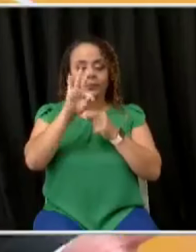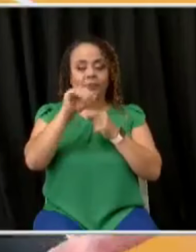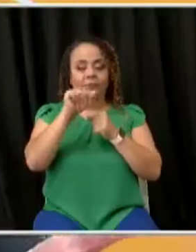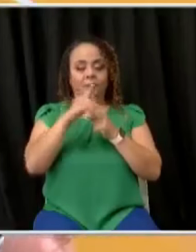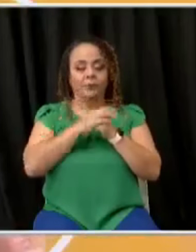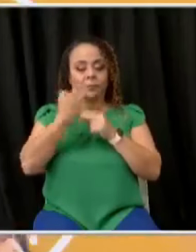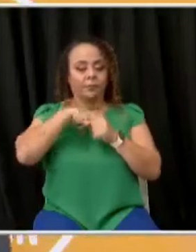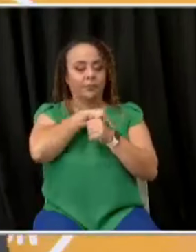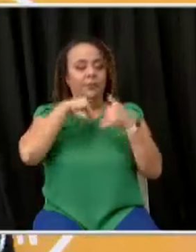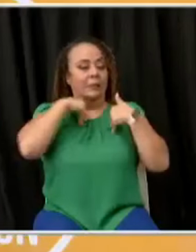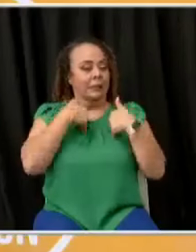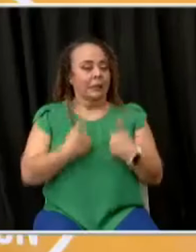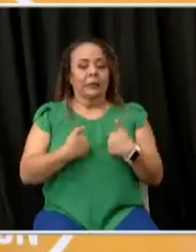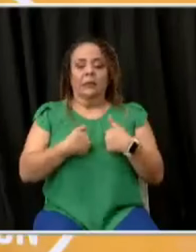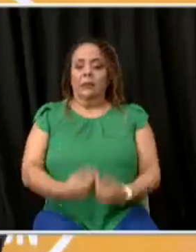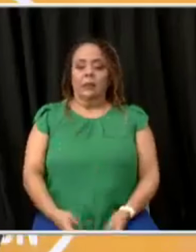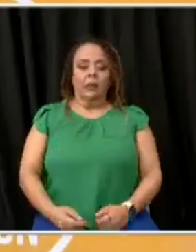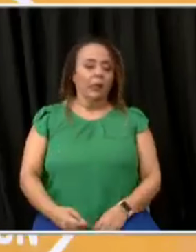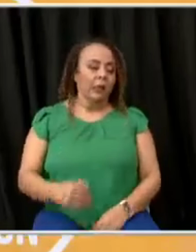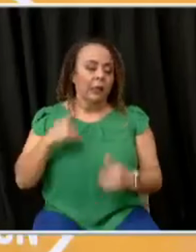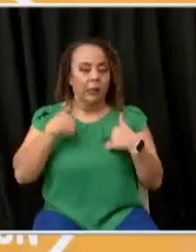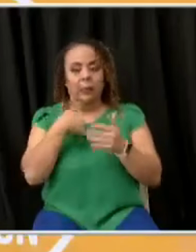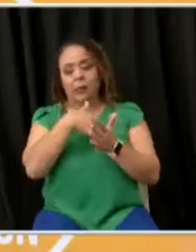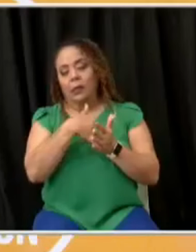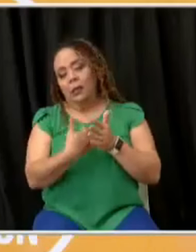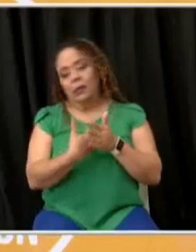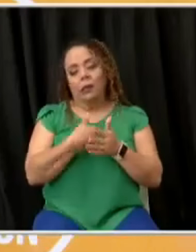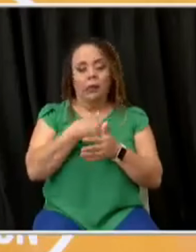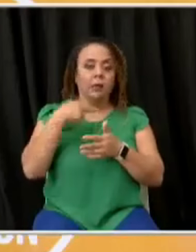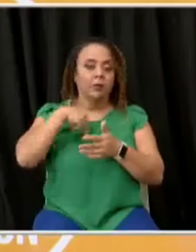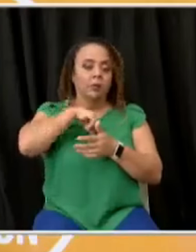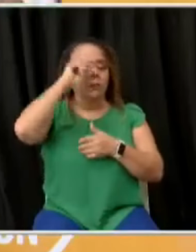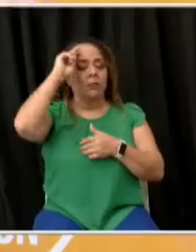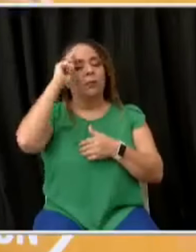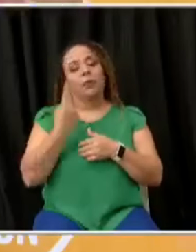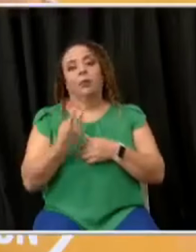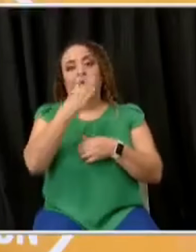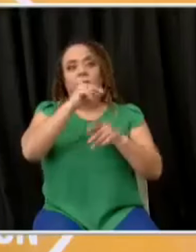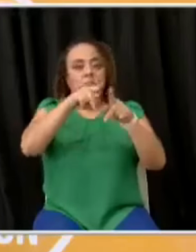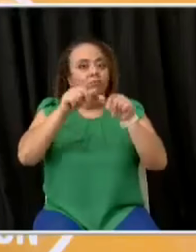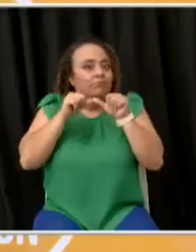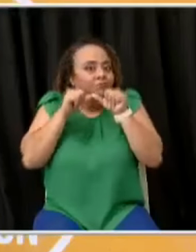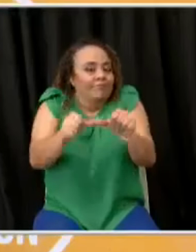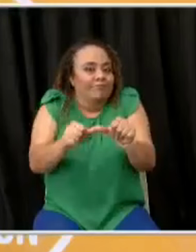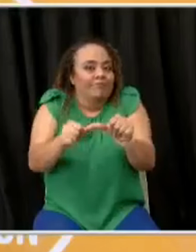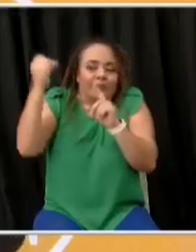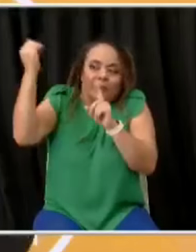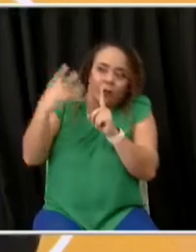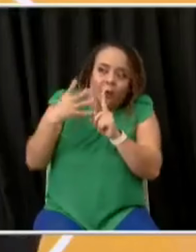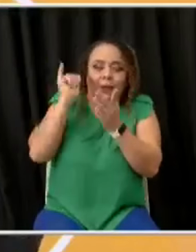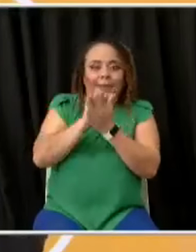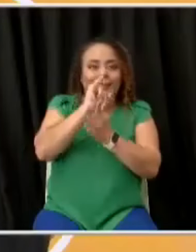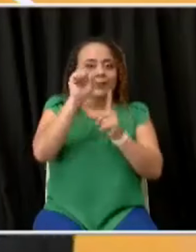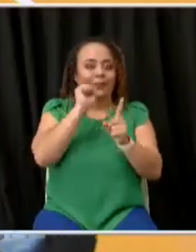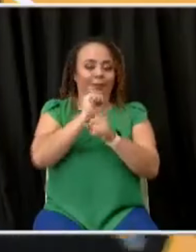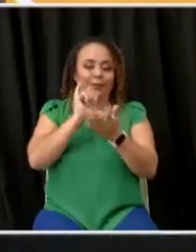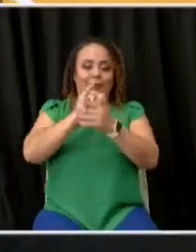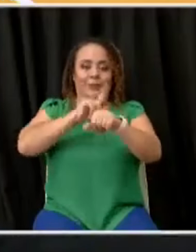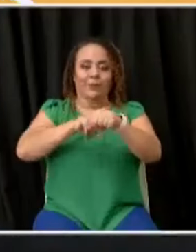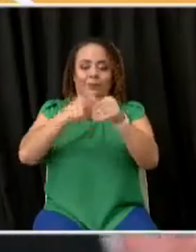a sentir fatiga, nos sentimos débiles o nos pudimos desmayar y la persona siguió expuesta. En esas